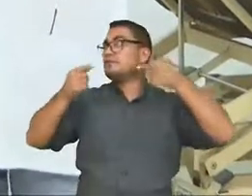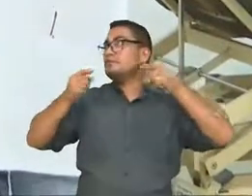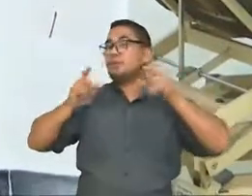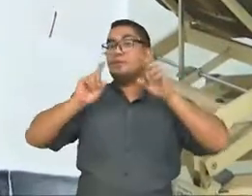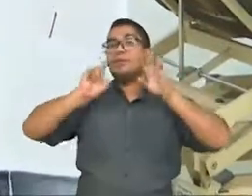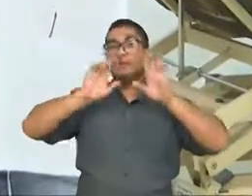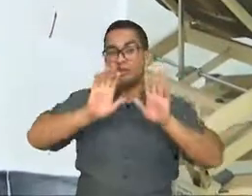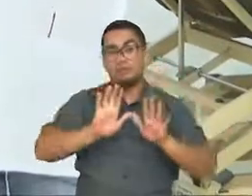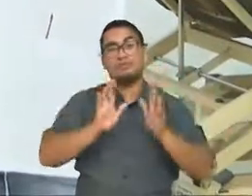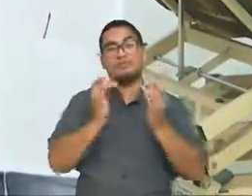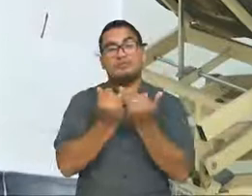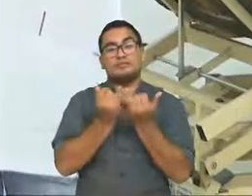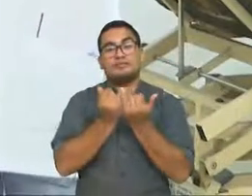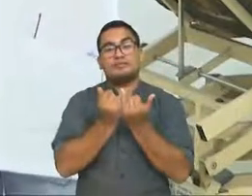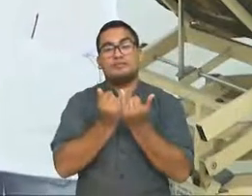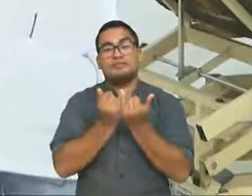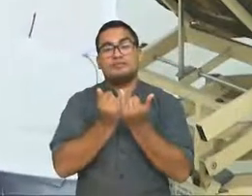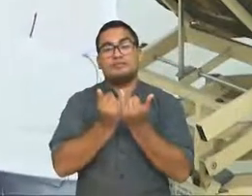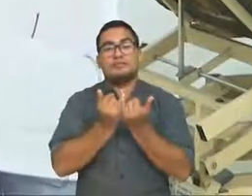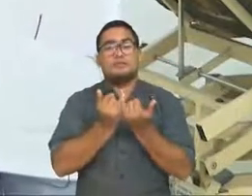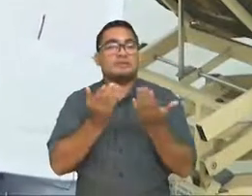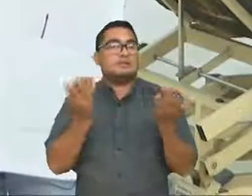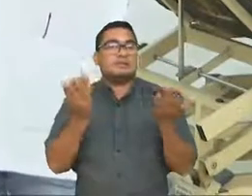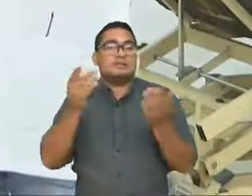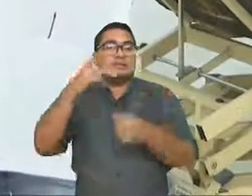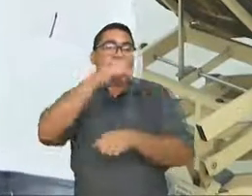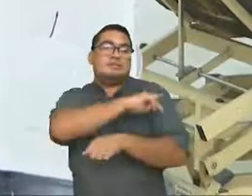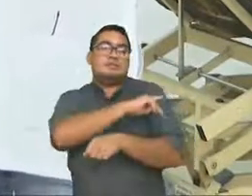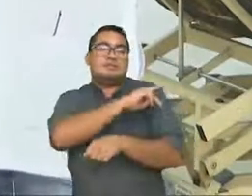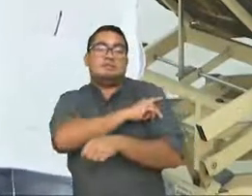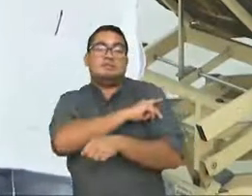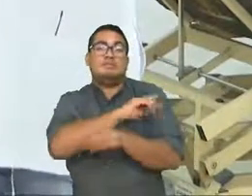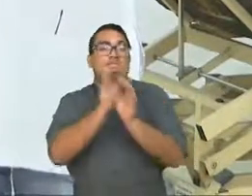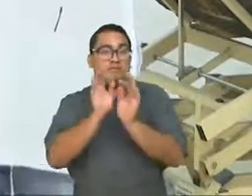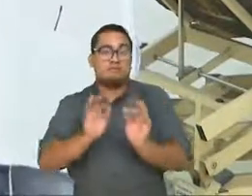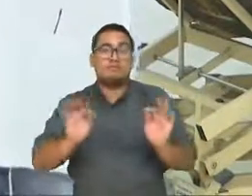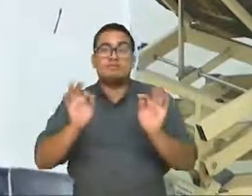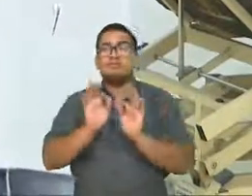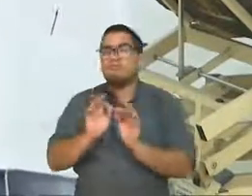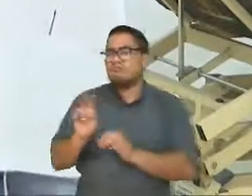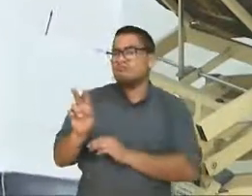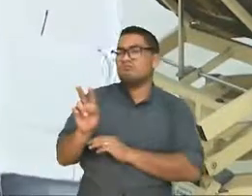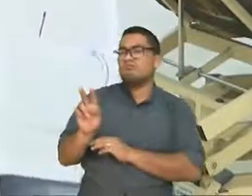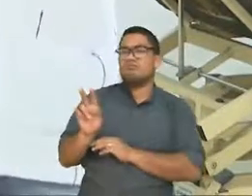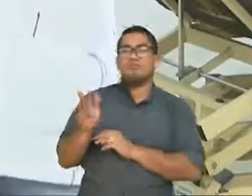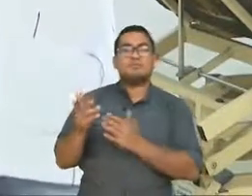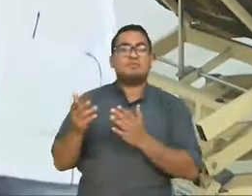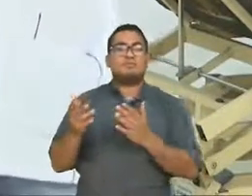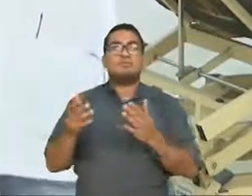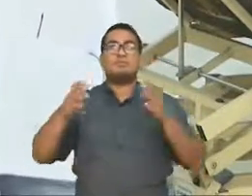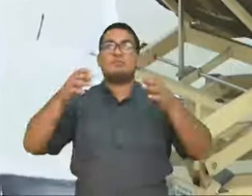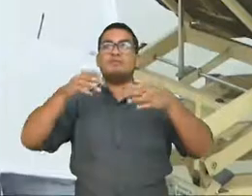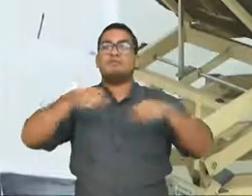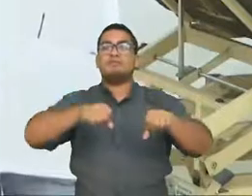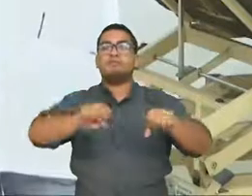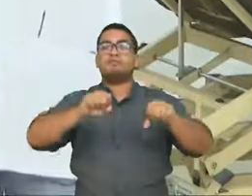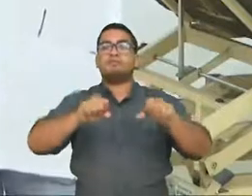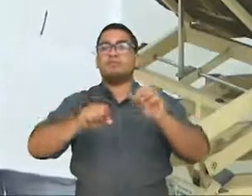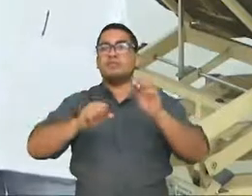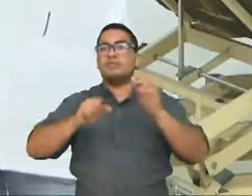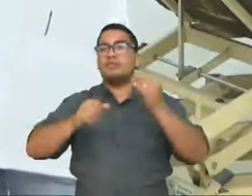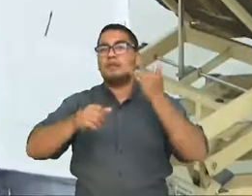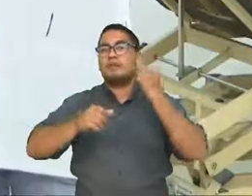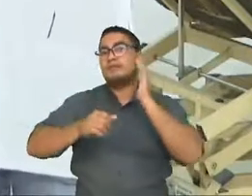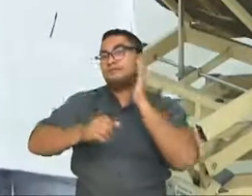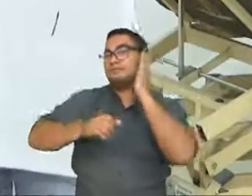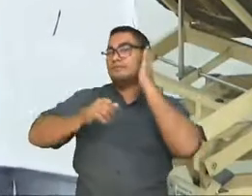Entonces, yo no sé cómo que la policía en ese momento también vea esas cosas. Si un motorizado lleva el celular en el casco,